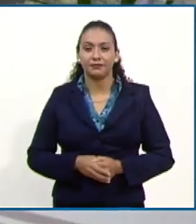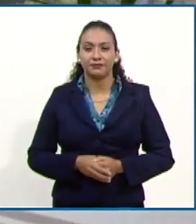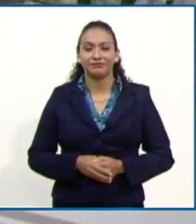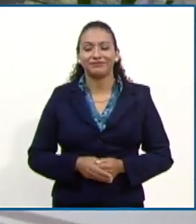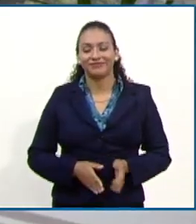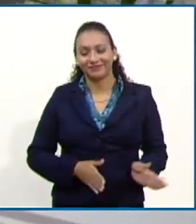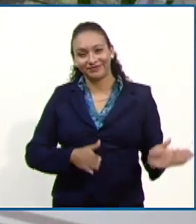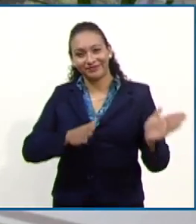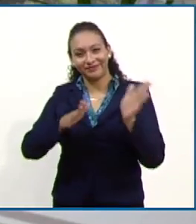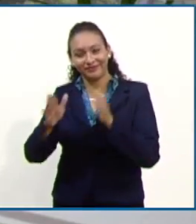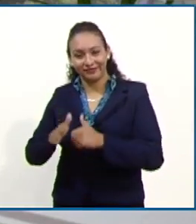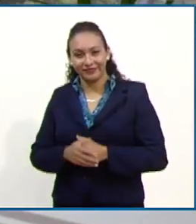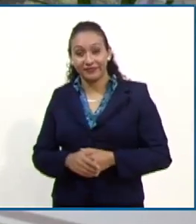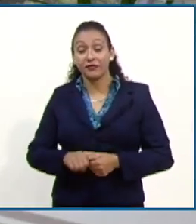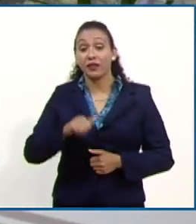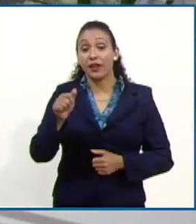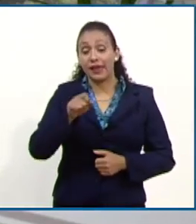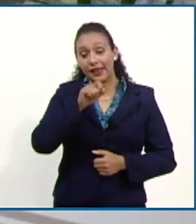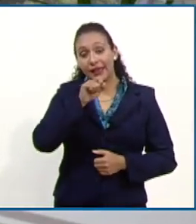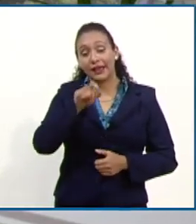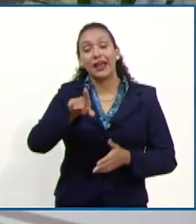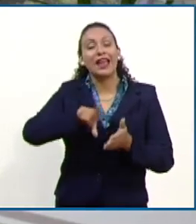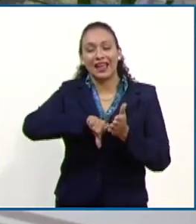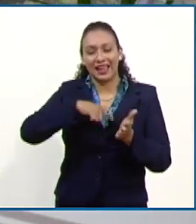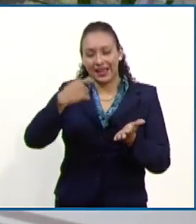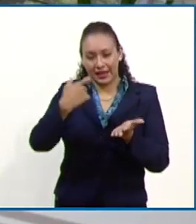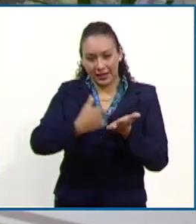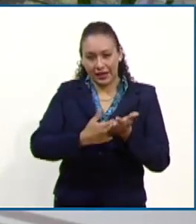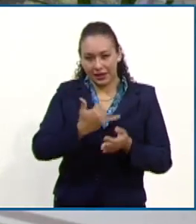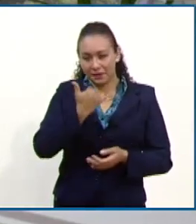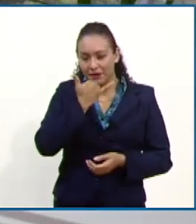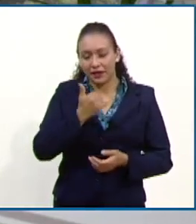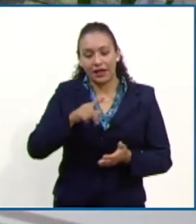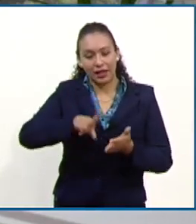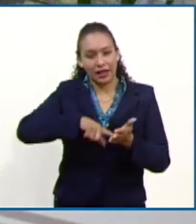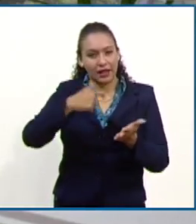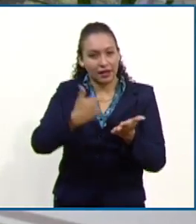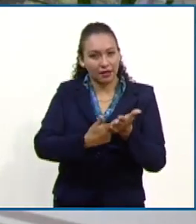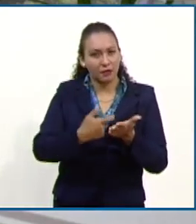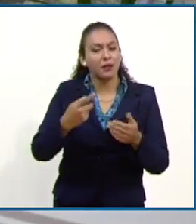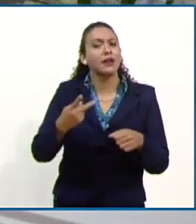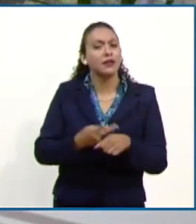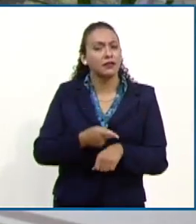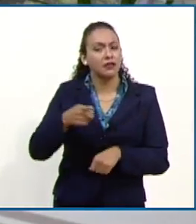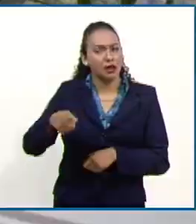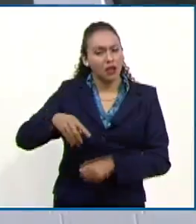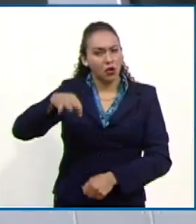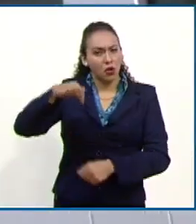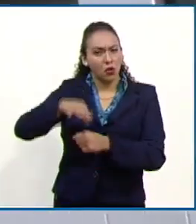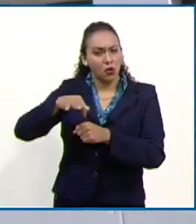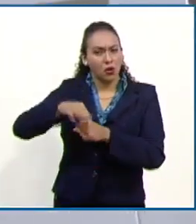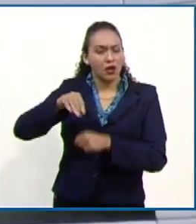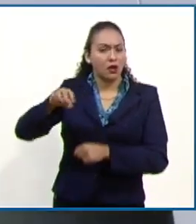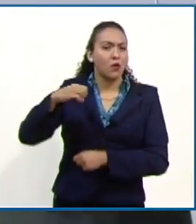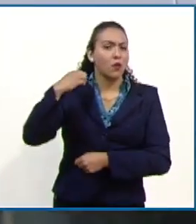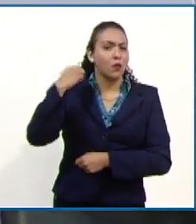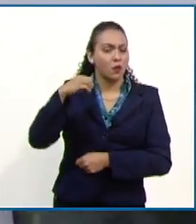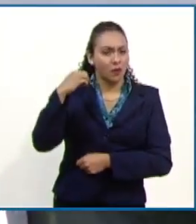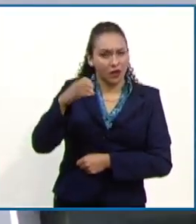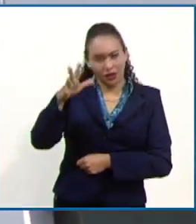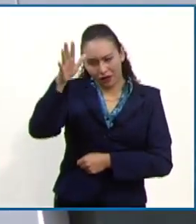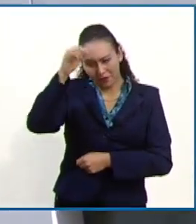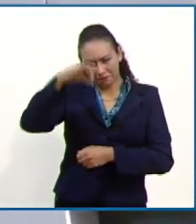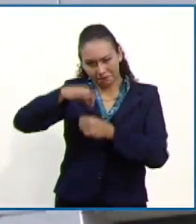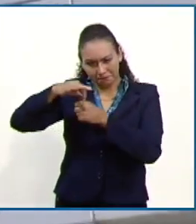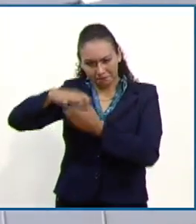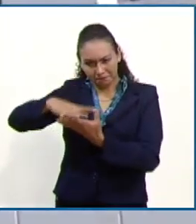Por su parte, la Sala Regional Jalapa declaró la validez de la elección de senadurías por el principio de mayoría relativa en Oaxaca y la